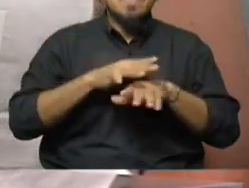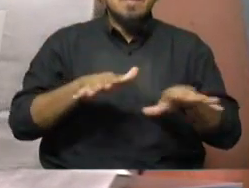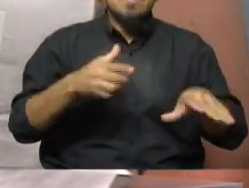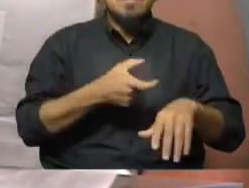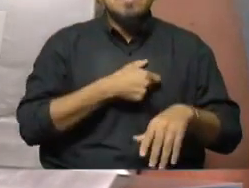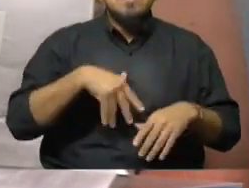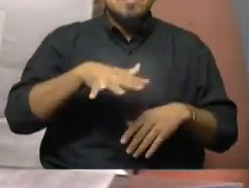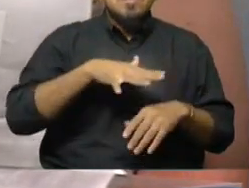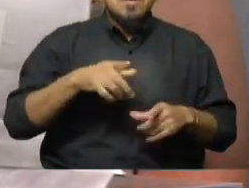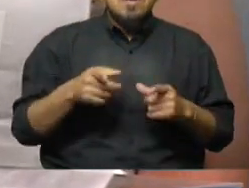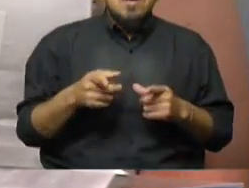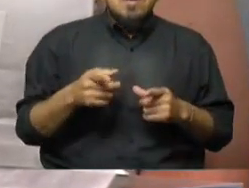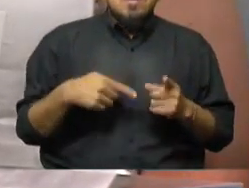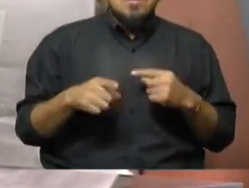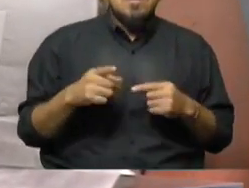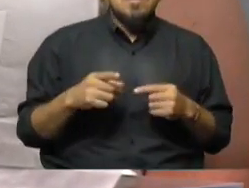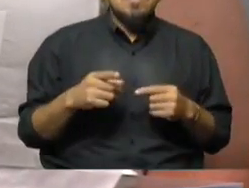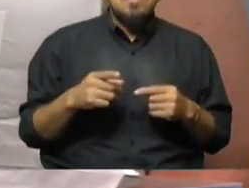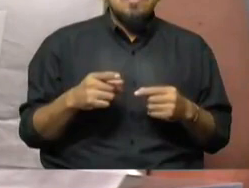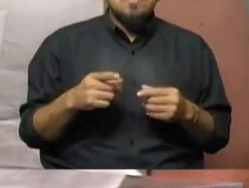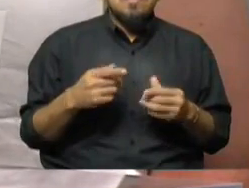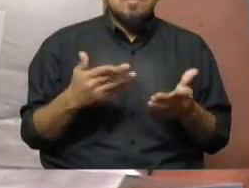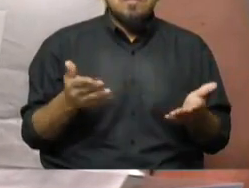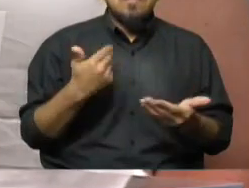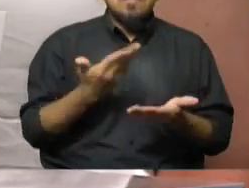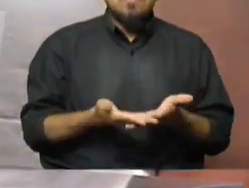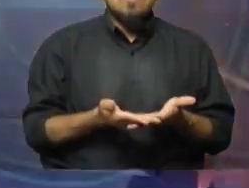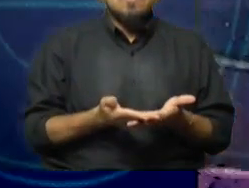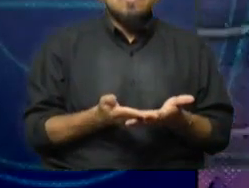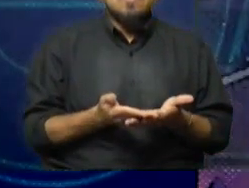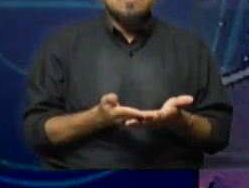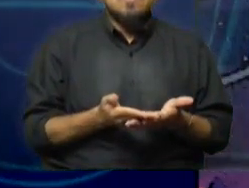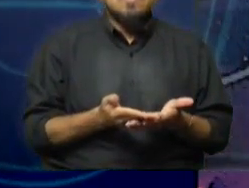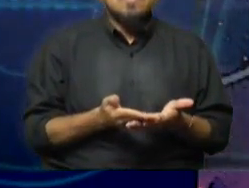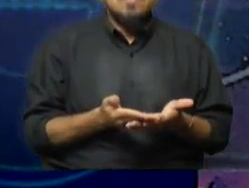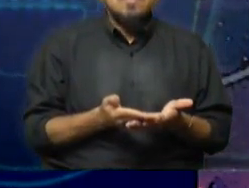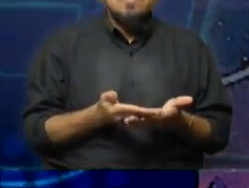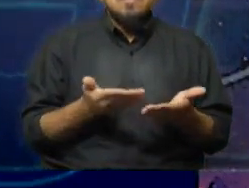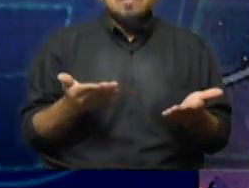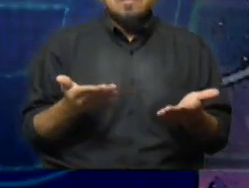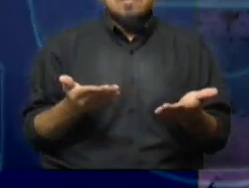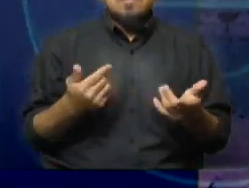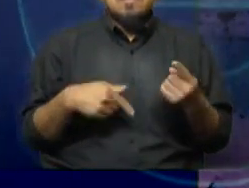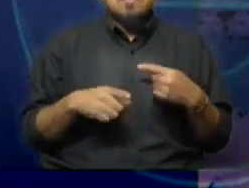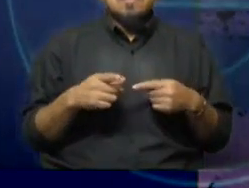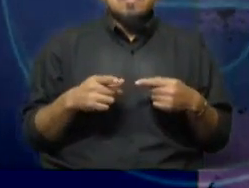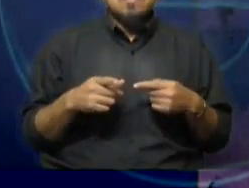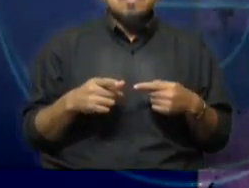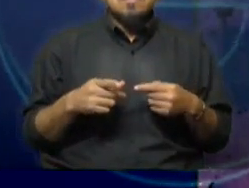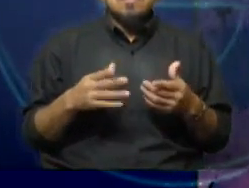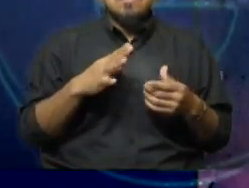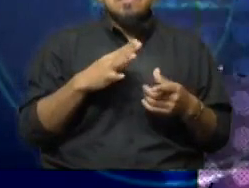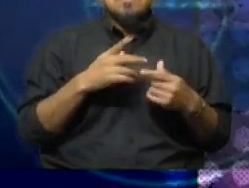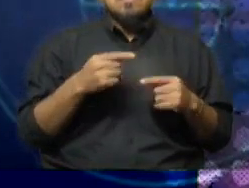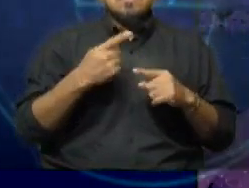donde se inste a proponerse uh-huh. y simplemente llegan propuestas a esos festivales que